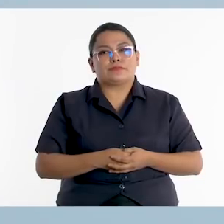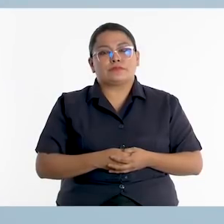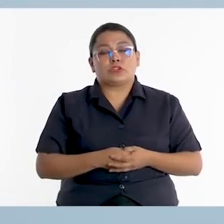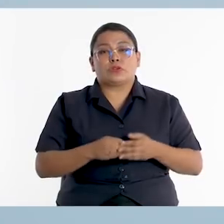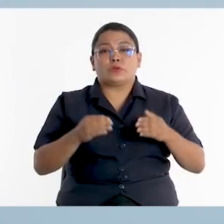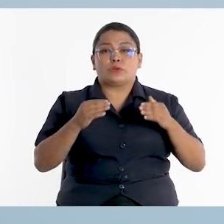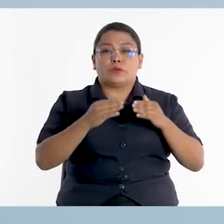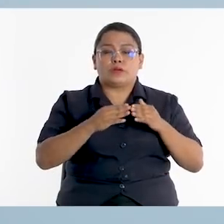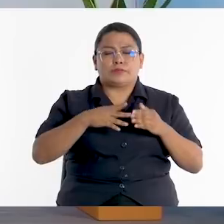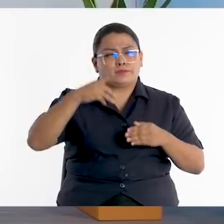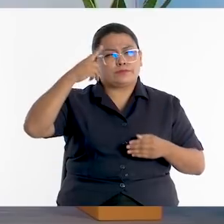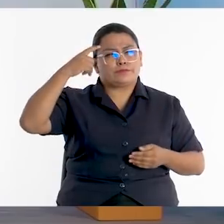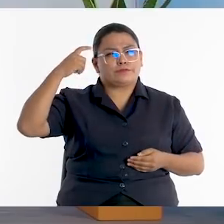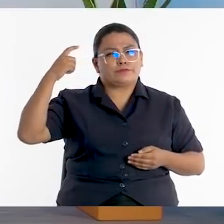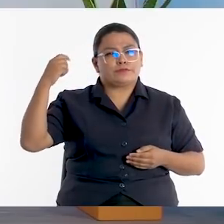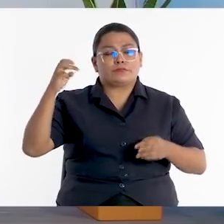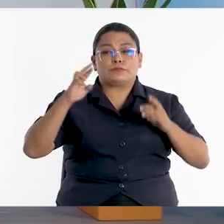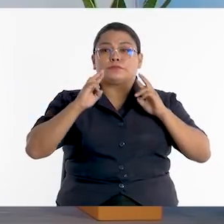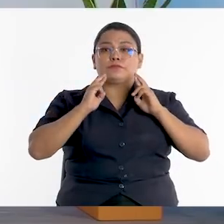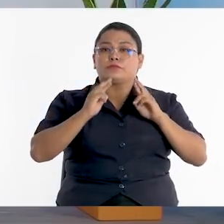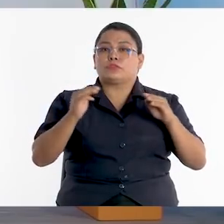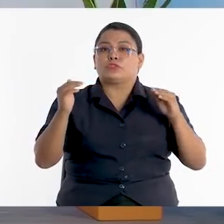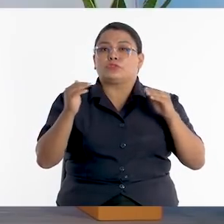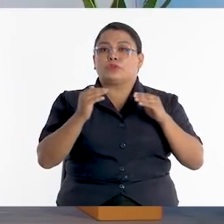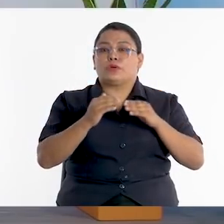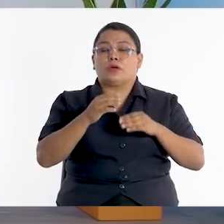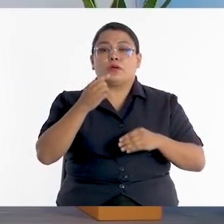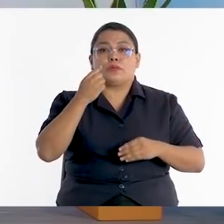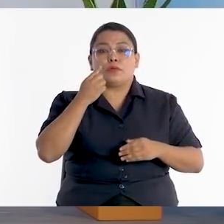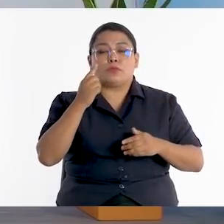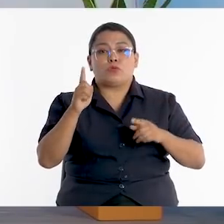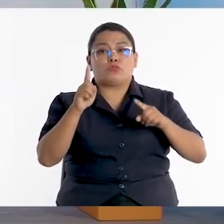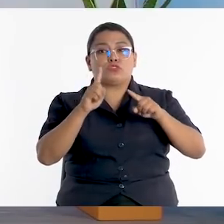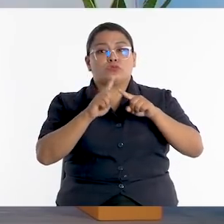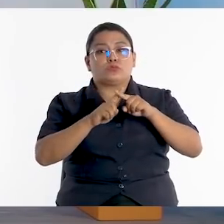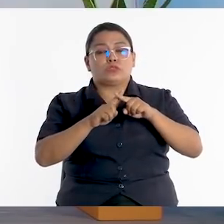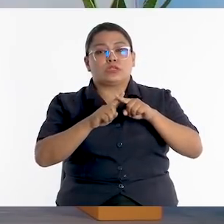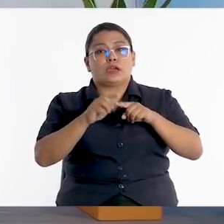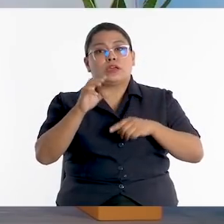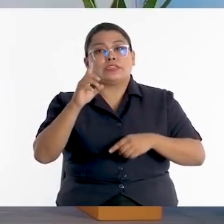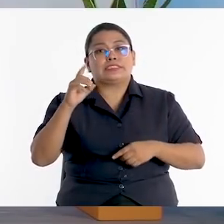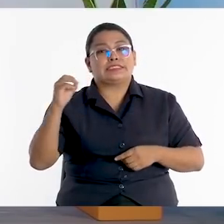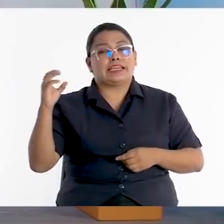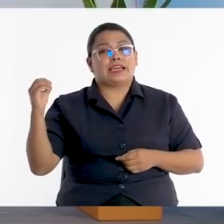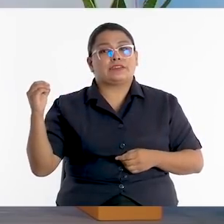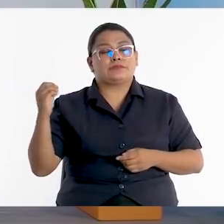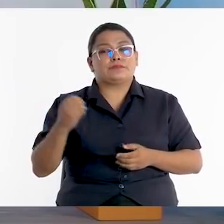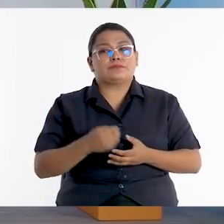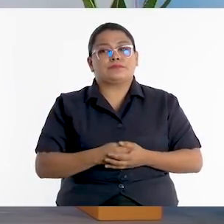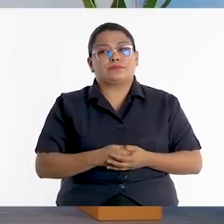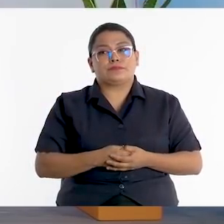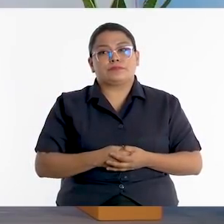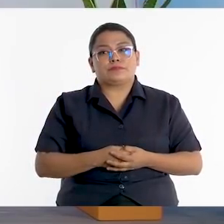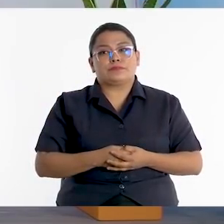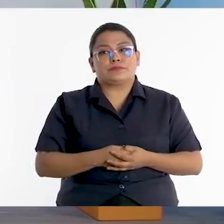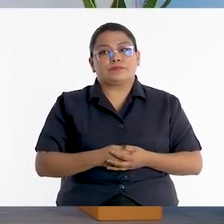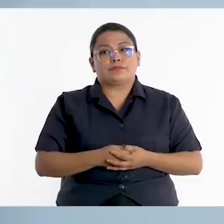Y además de eso, si recordamos, este resultado también tenemos que multiplicarlo por 100.